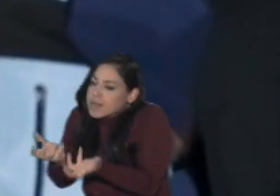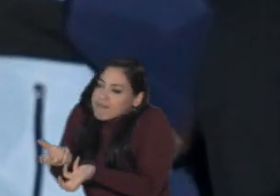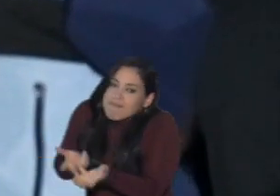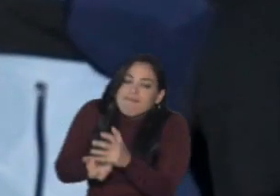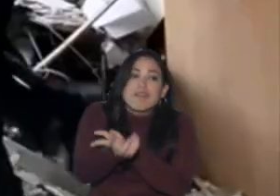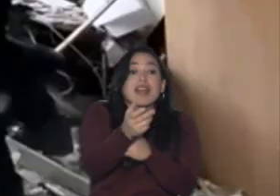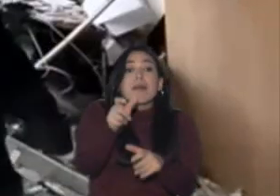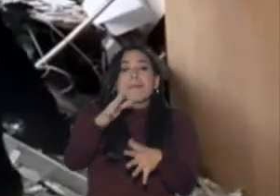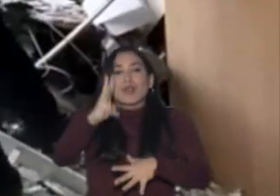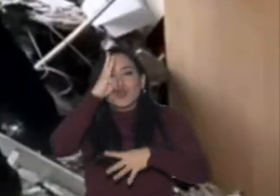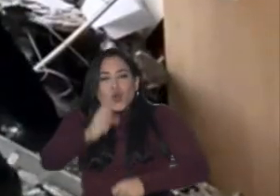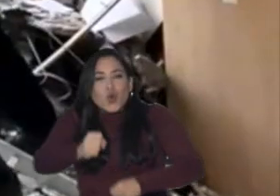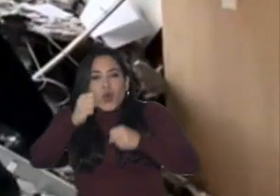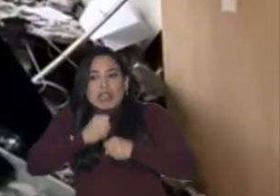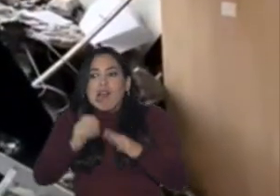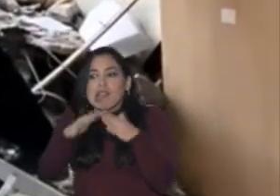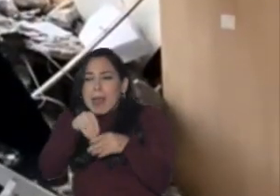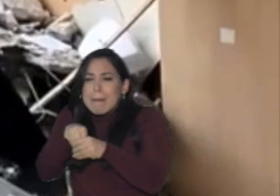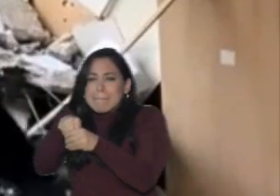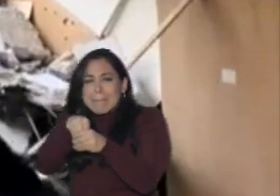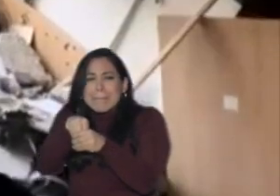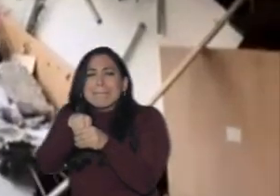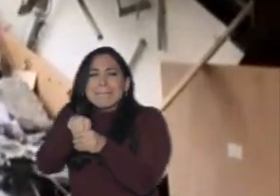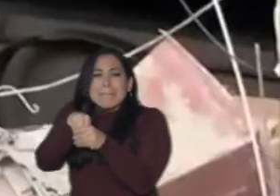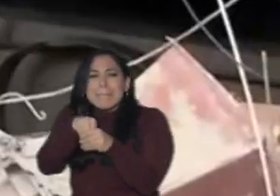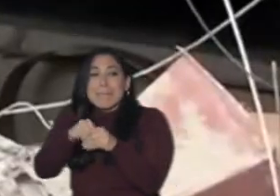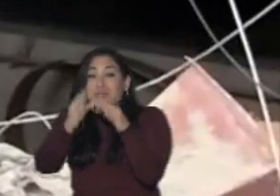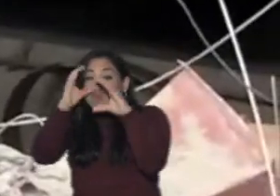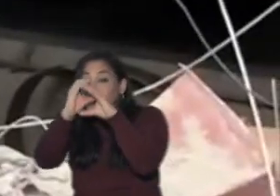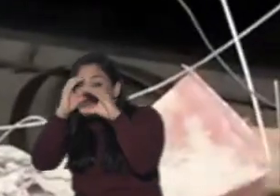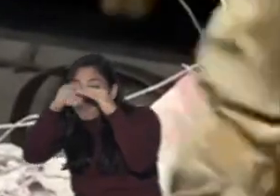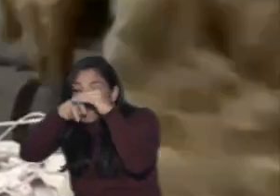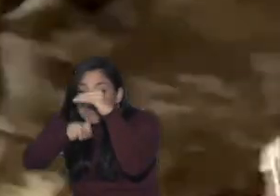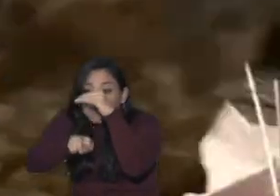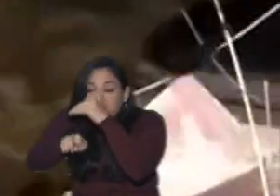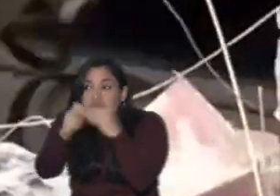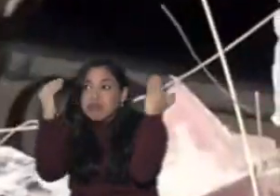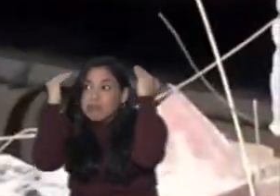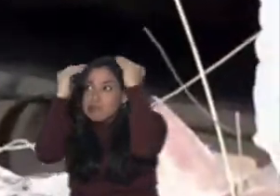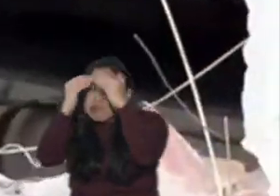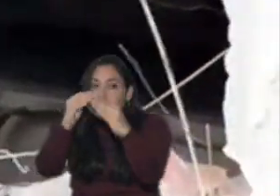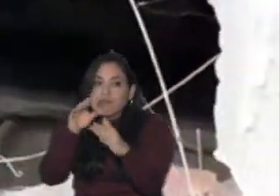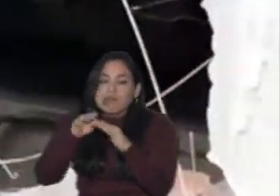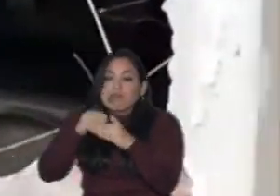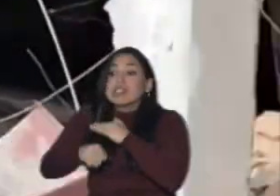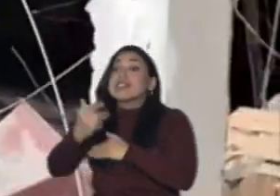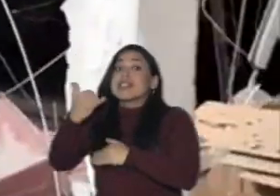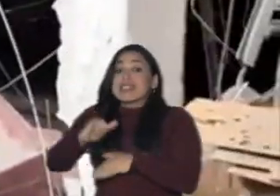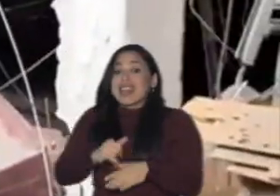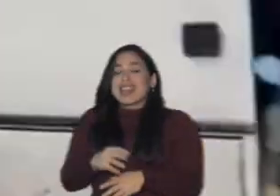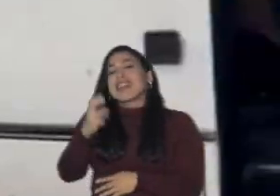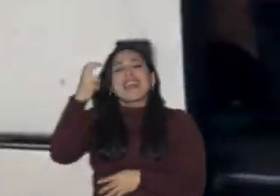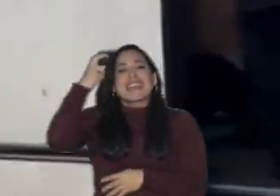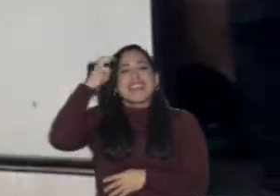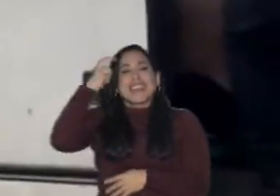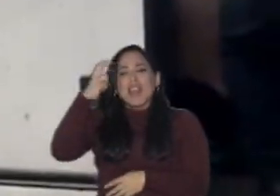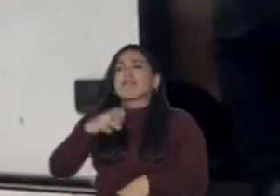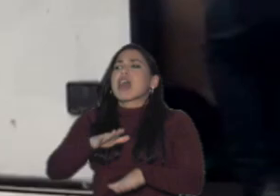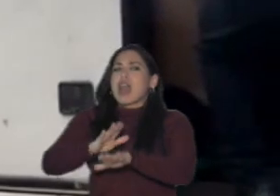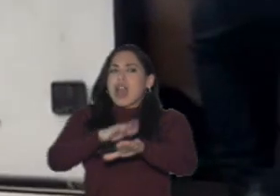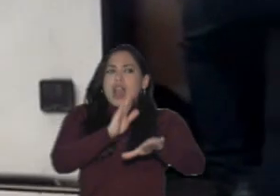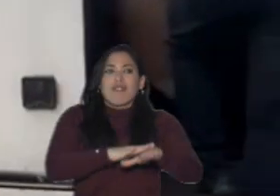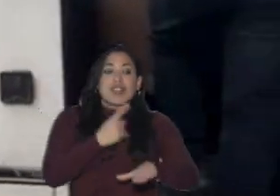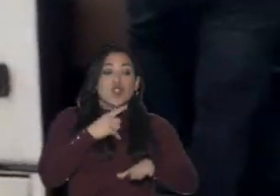donde soldados y civiles aguantan refugiados en un laberinto de túneles subterráneos. Aunque Kiev denunció que las tropas